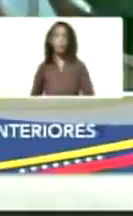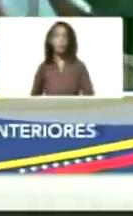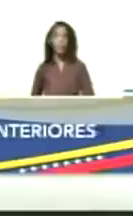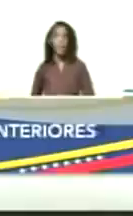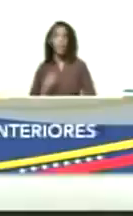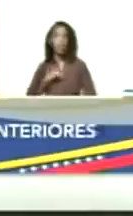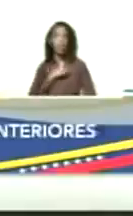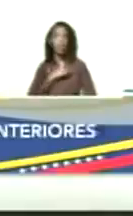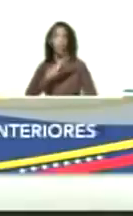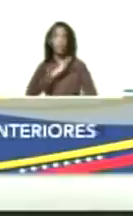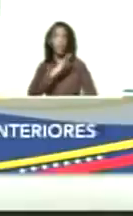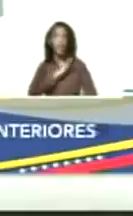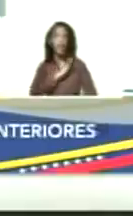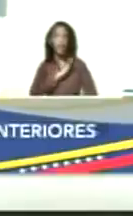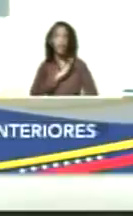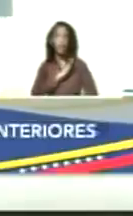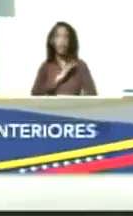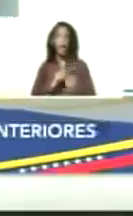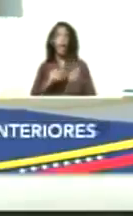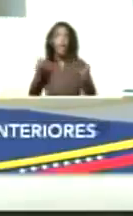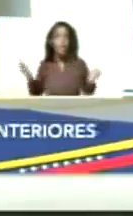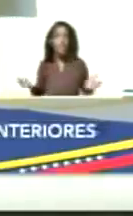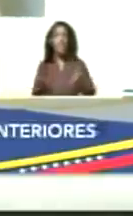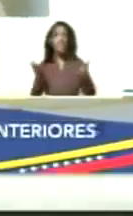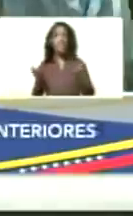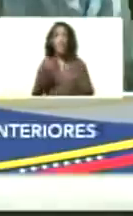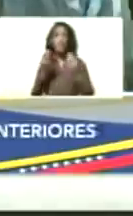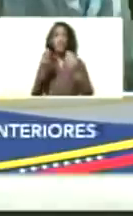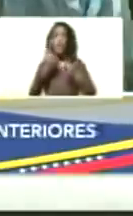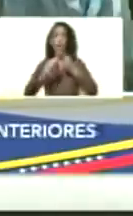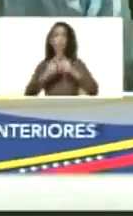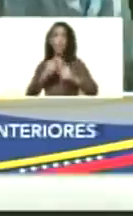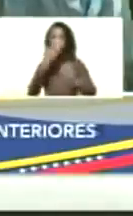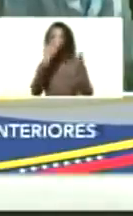Nosotros hemos tenido que innovar tantas cosas para enfrentar el bloqueo.